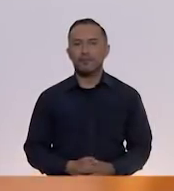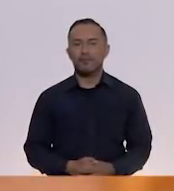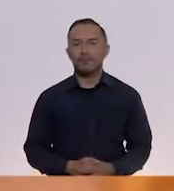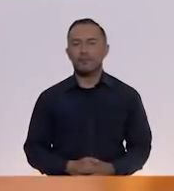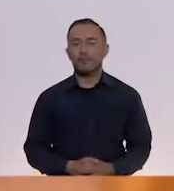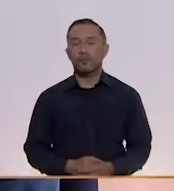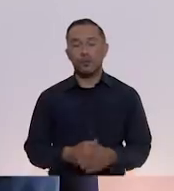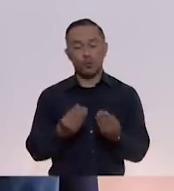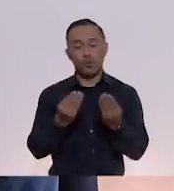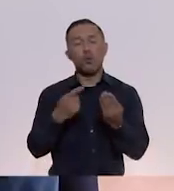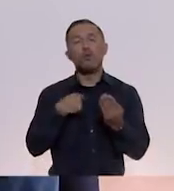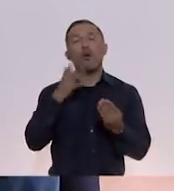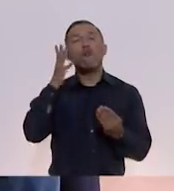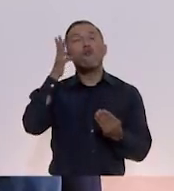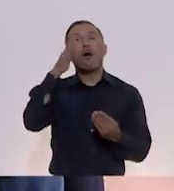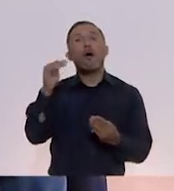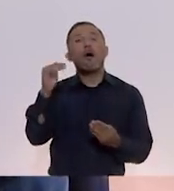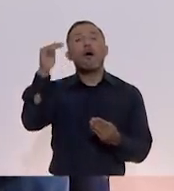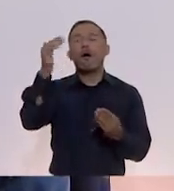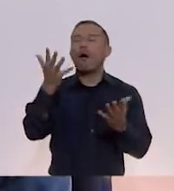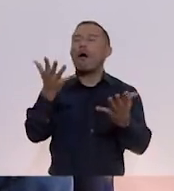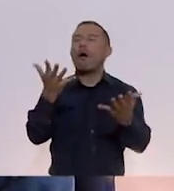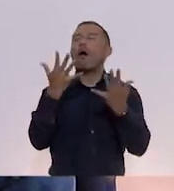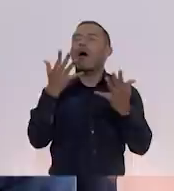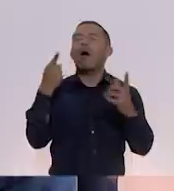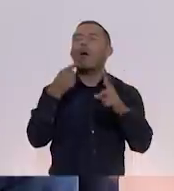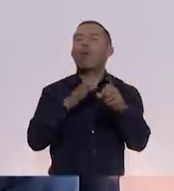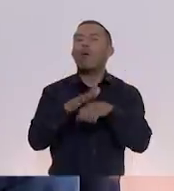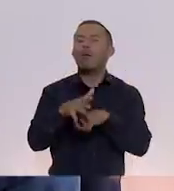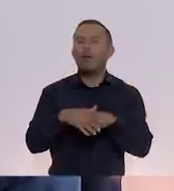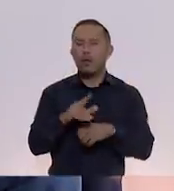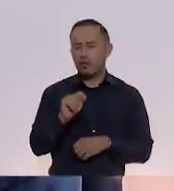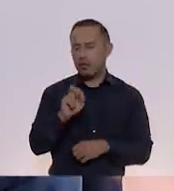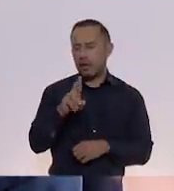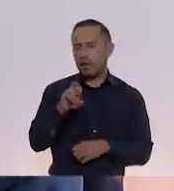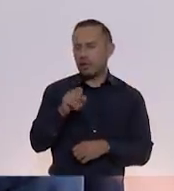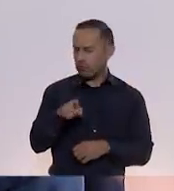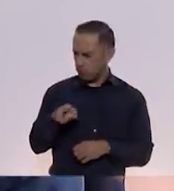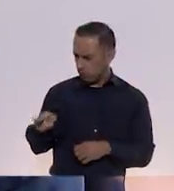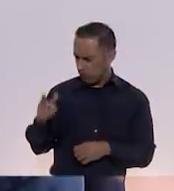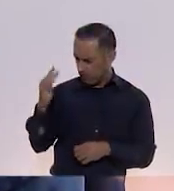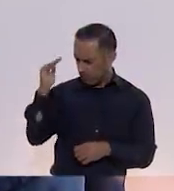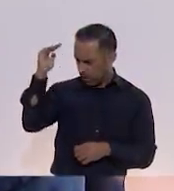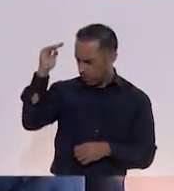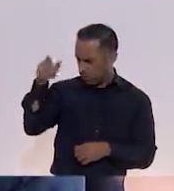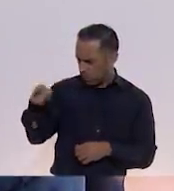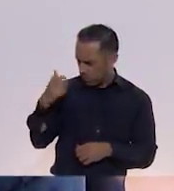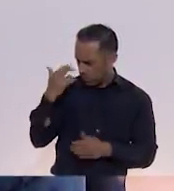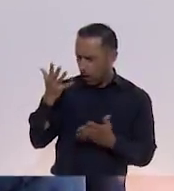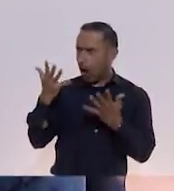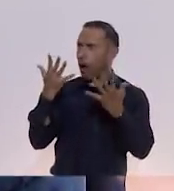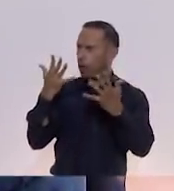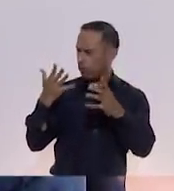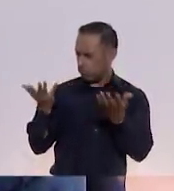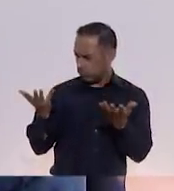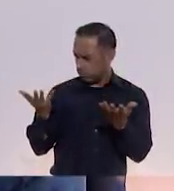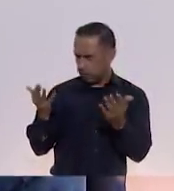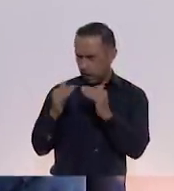Lo que quiero ser de grande por Teresa Gorospe. ¿Cómo que qué quiero ser de grande? Pues ama de casa, ¿no? No, pa, yo quiero trabajar